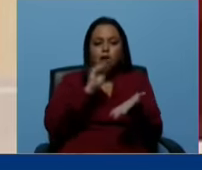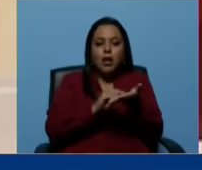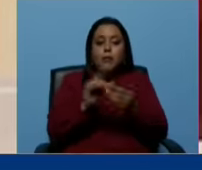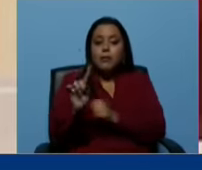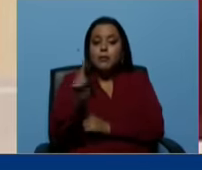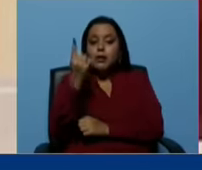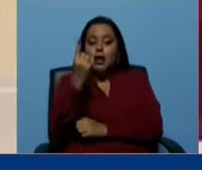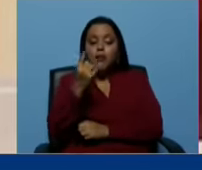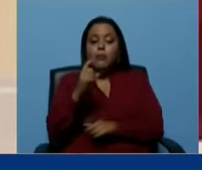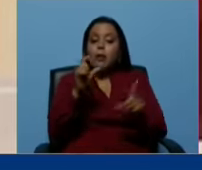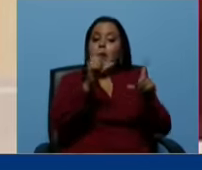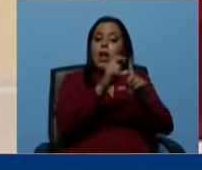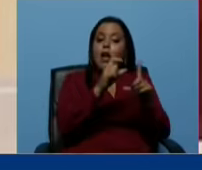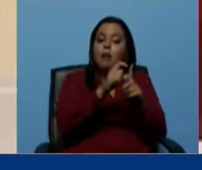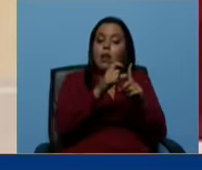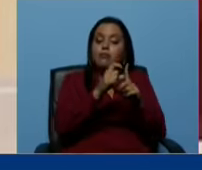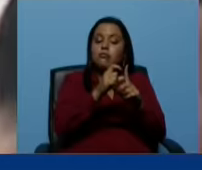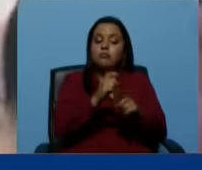violencia es verbal.